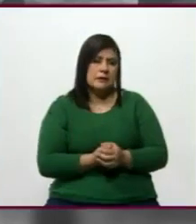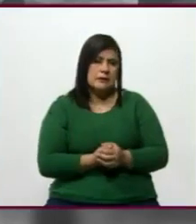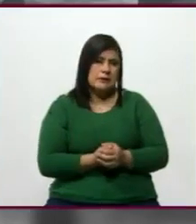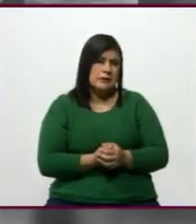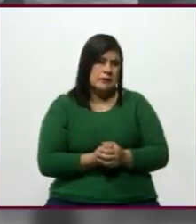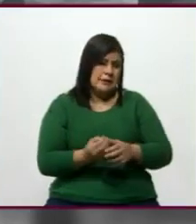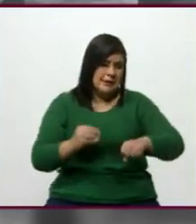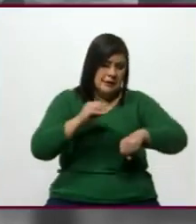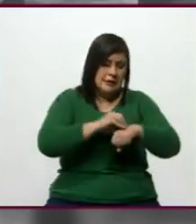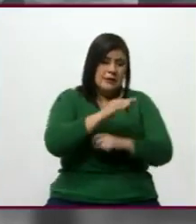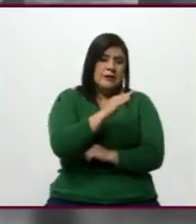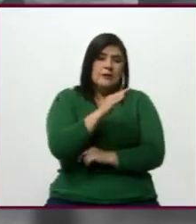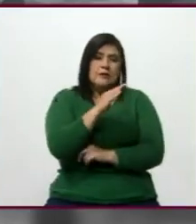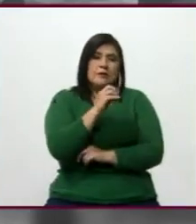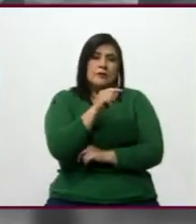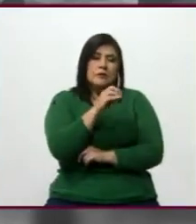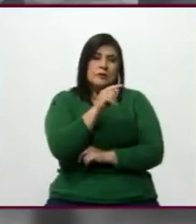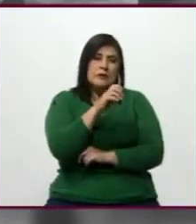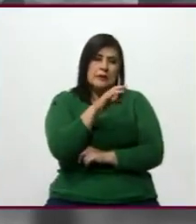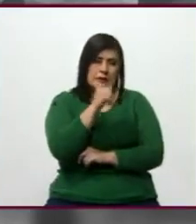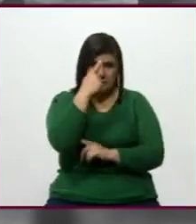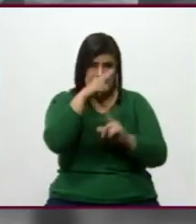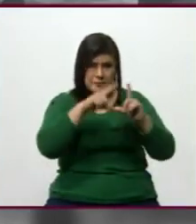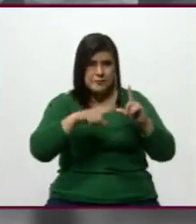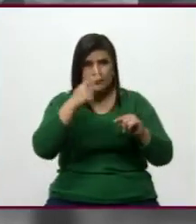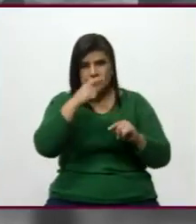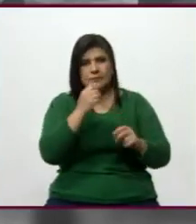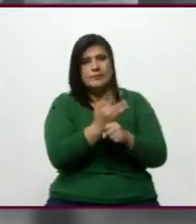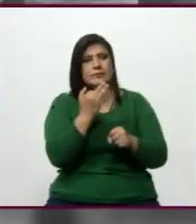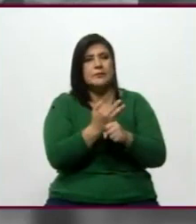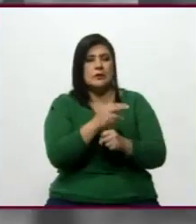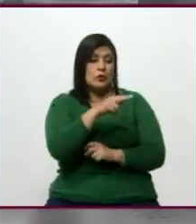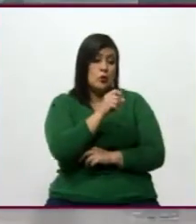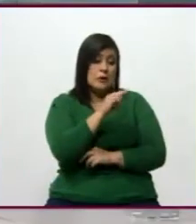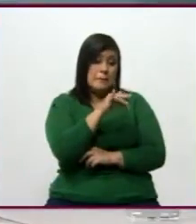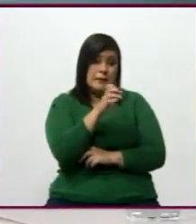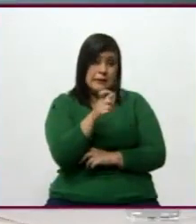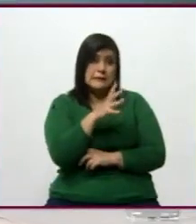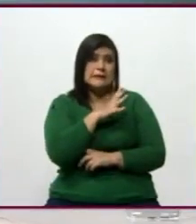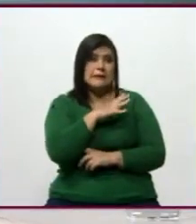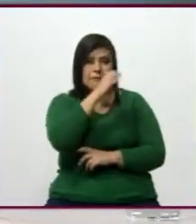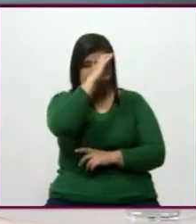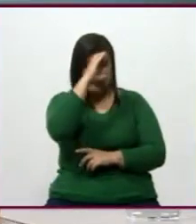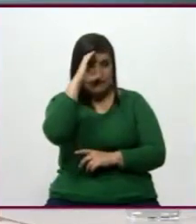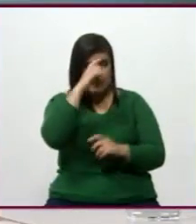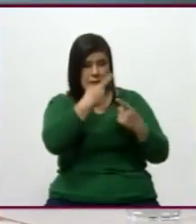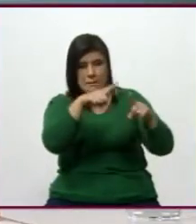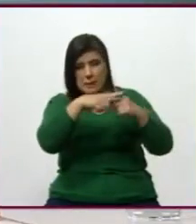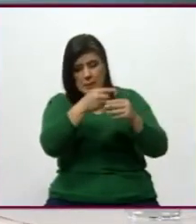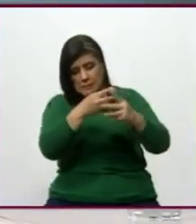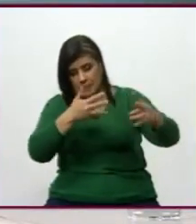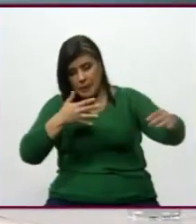fototeca del nacional no accedieron a notimex y ahora el notimex tiene la fototeca más